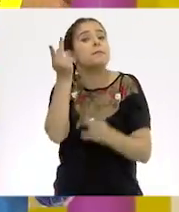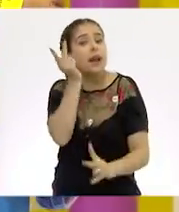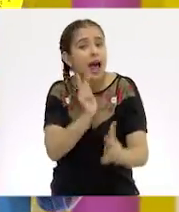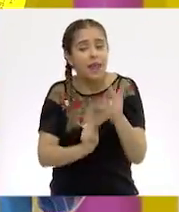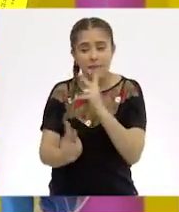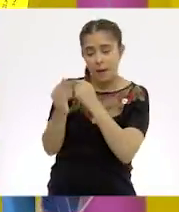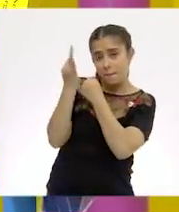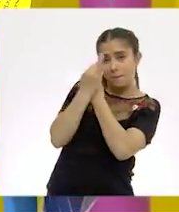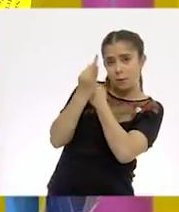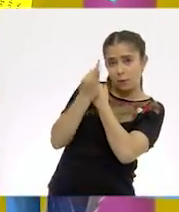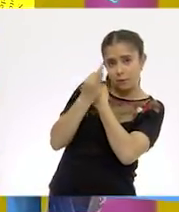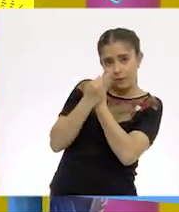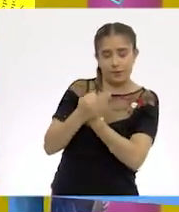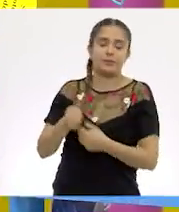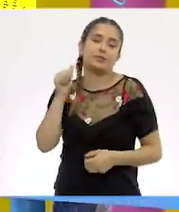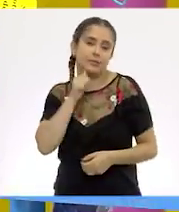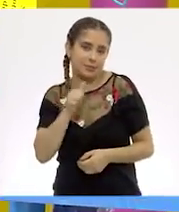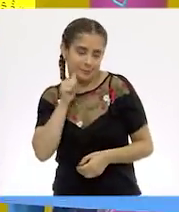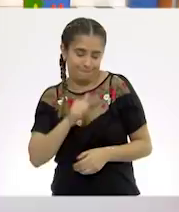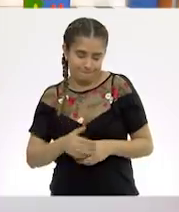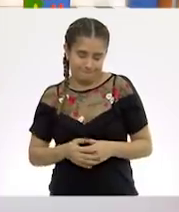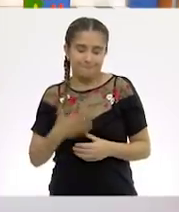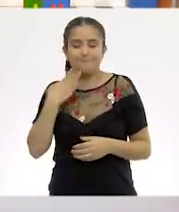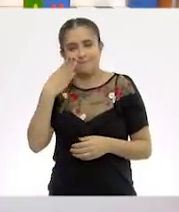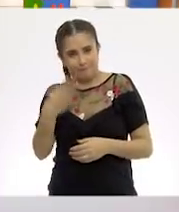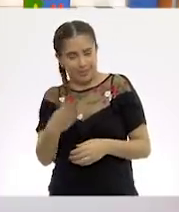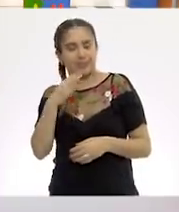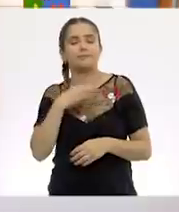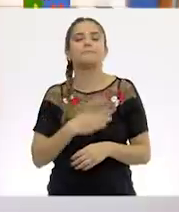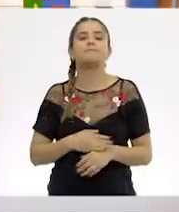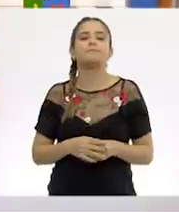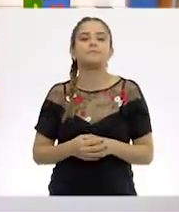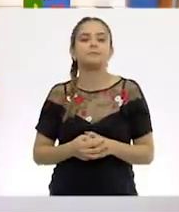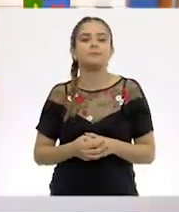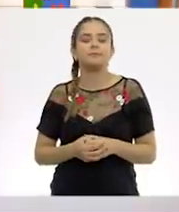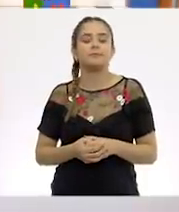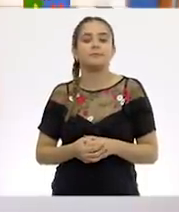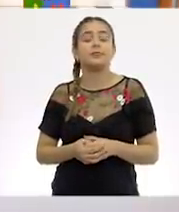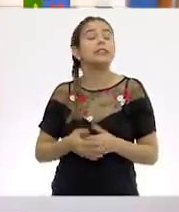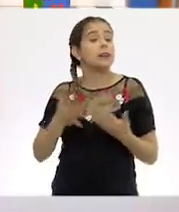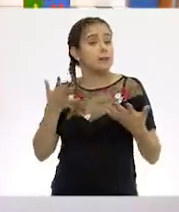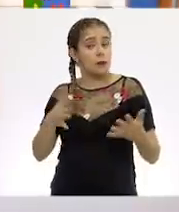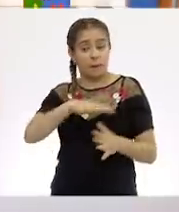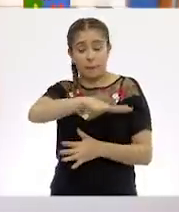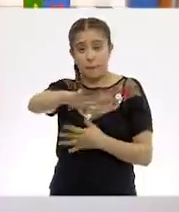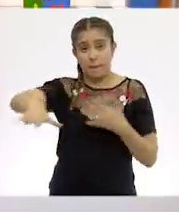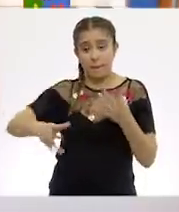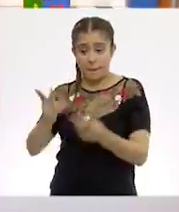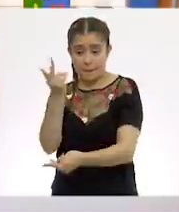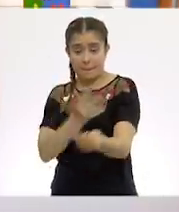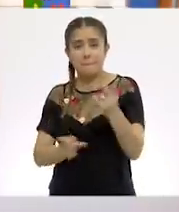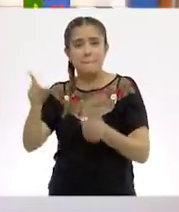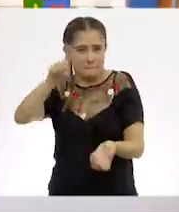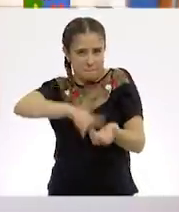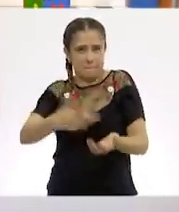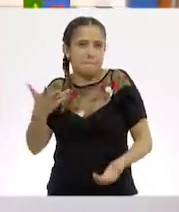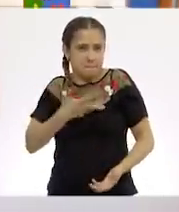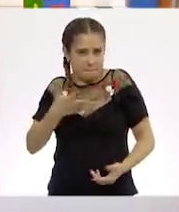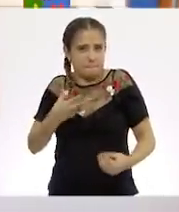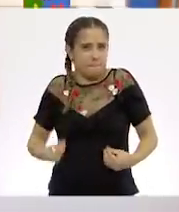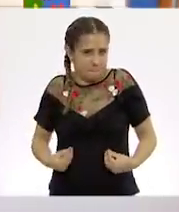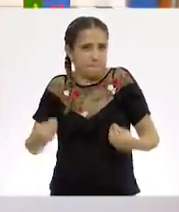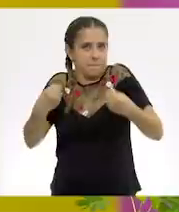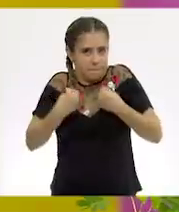se protegen. ¿Muy bien? Muy bien. Ahora, todas las plantas, al ser seres vivos, van a